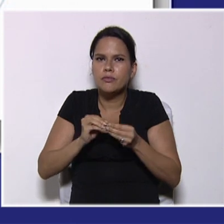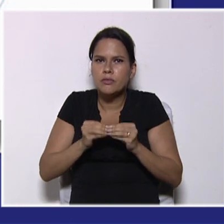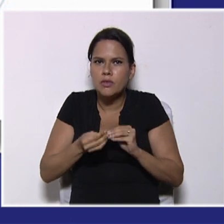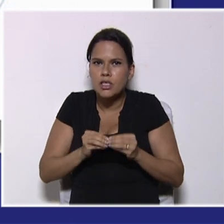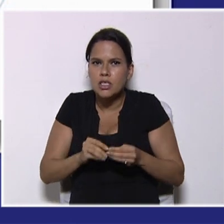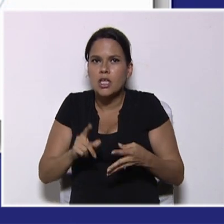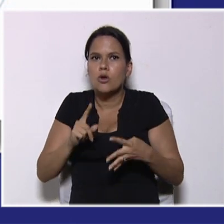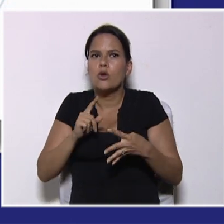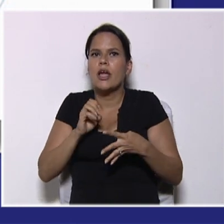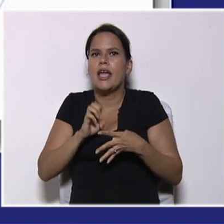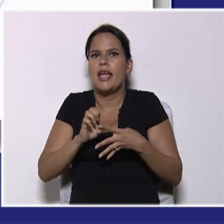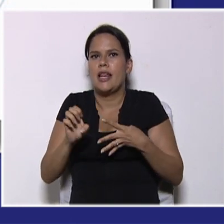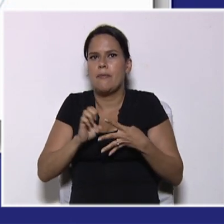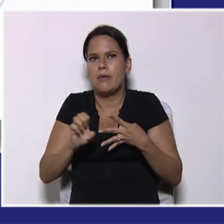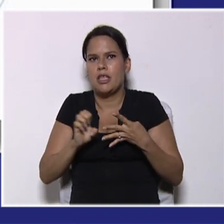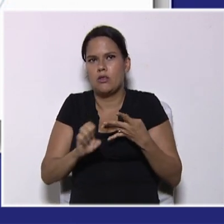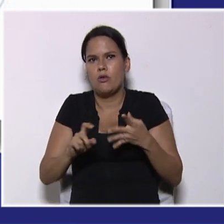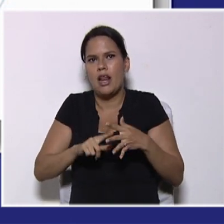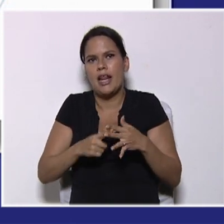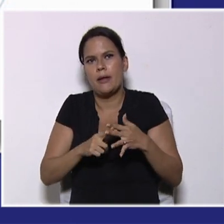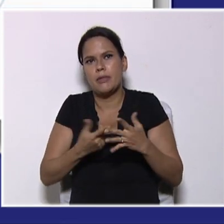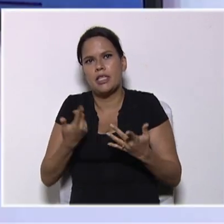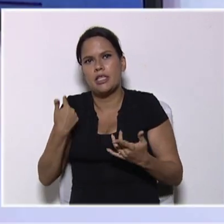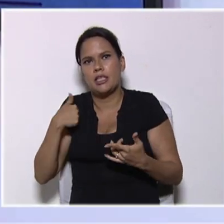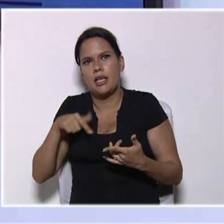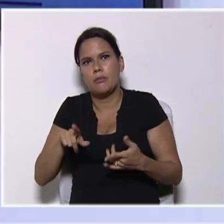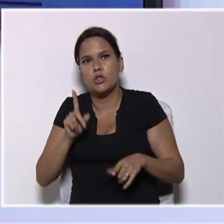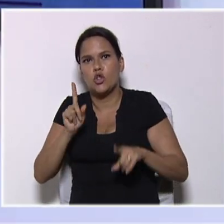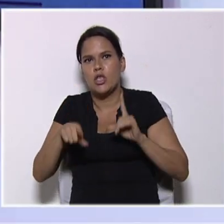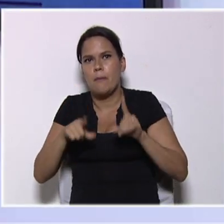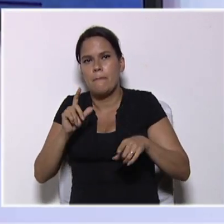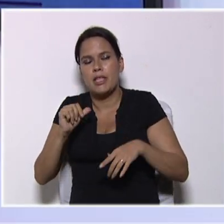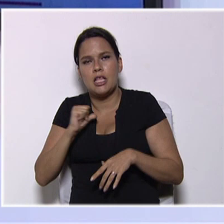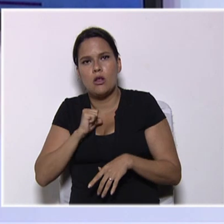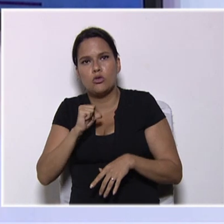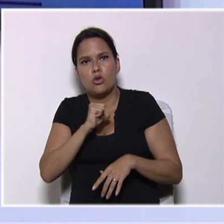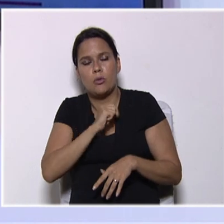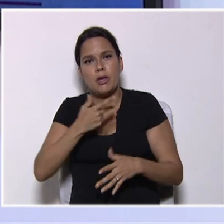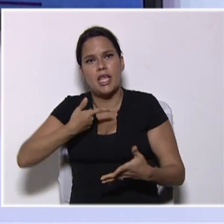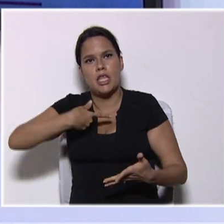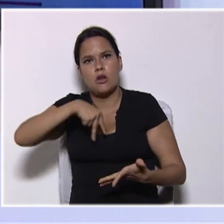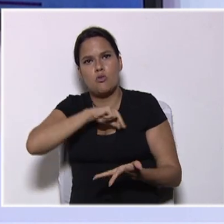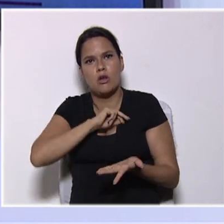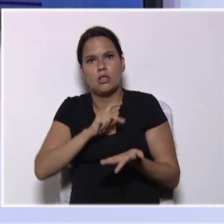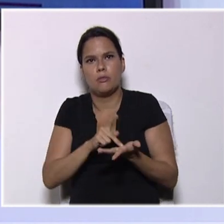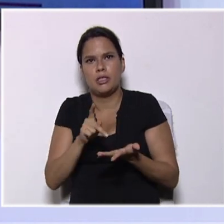implementos de jardinería. Claro, esto va a depender de la autonomía de nuestros